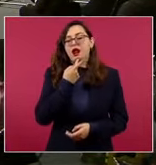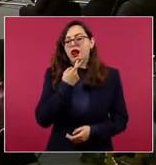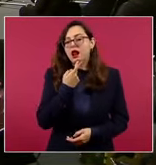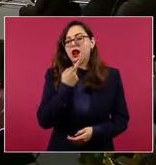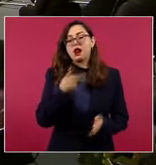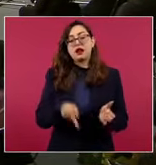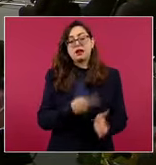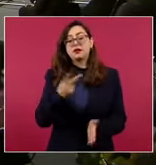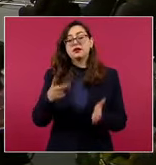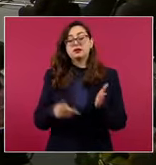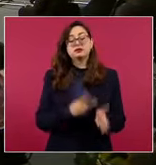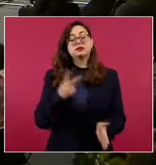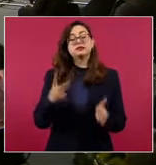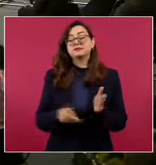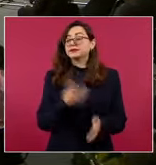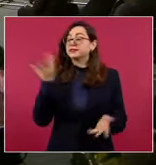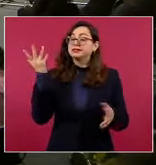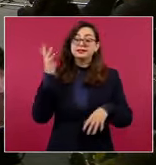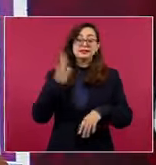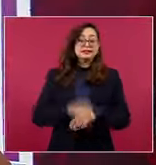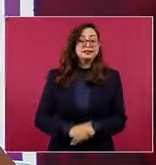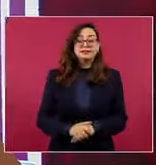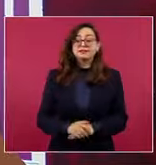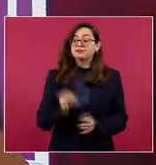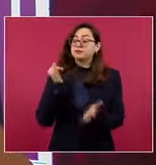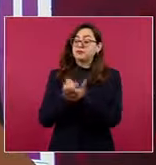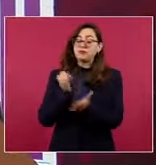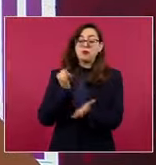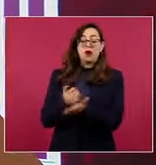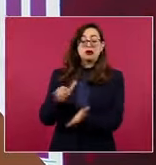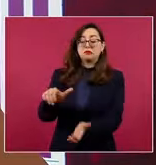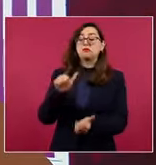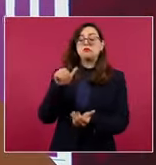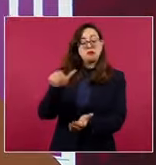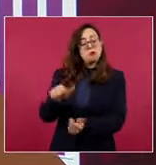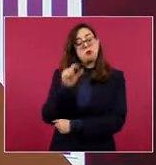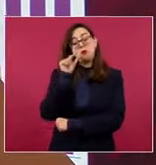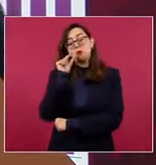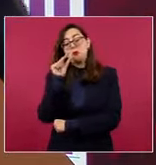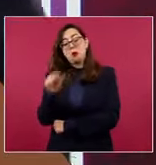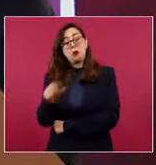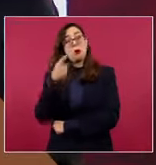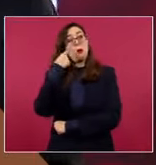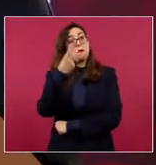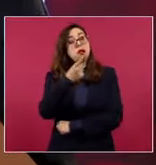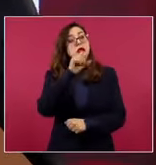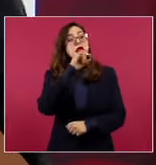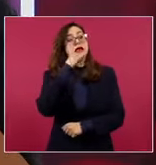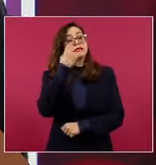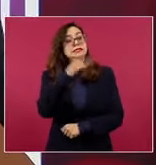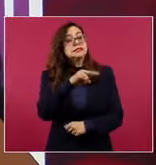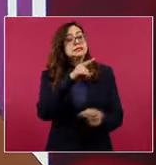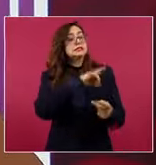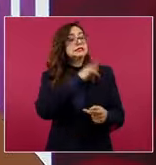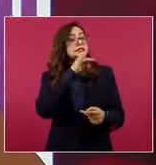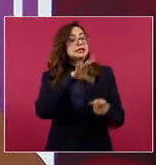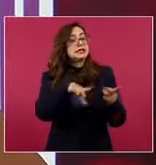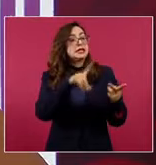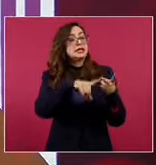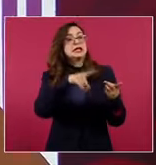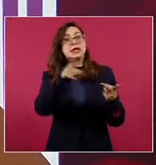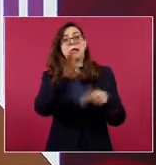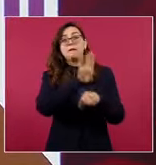recaudación si se compara con Chile, si se compara con Brasil, si se compara con España,